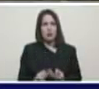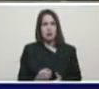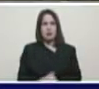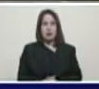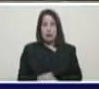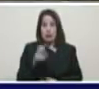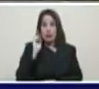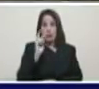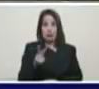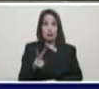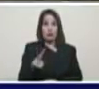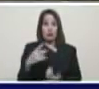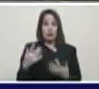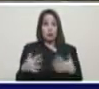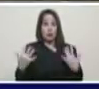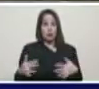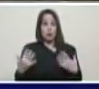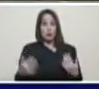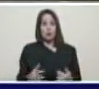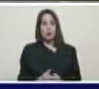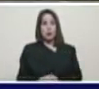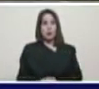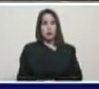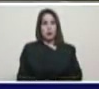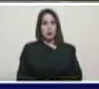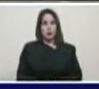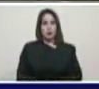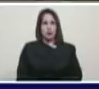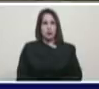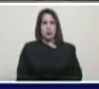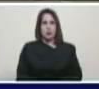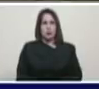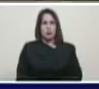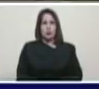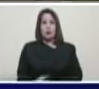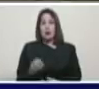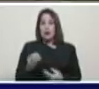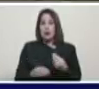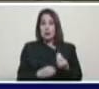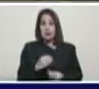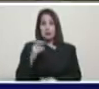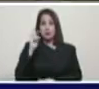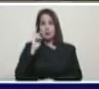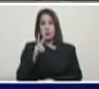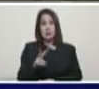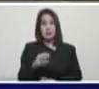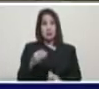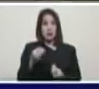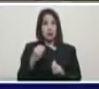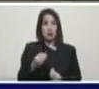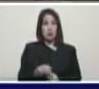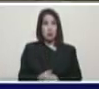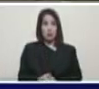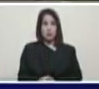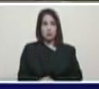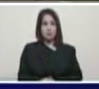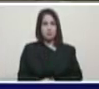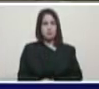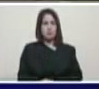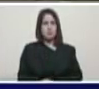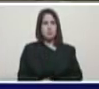verle la cara compañeros y a ser visible yo siempre insisto en esto ministro